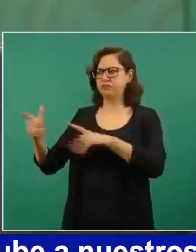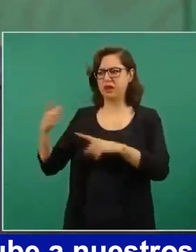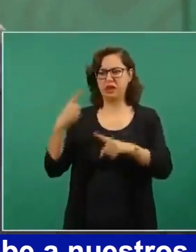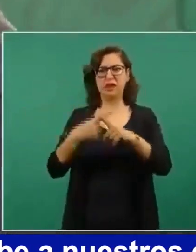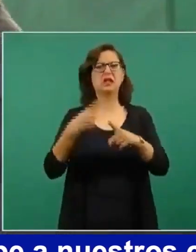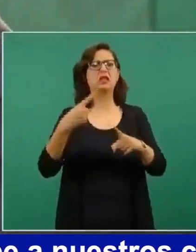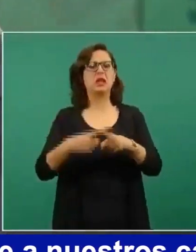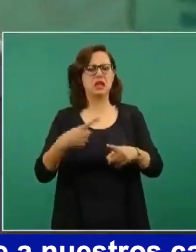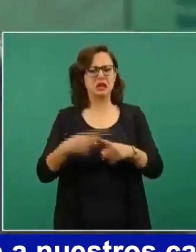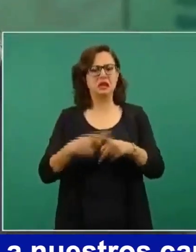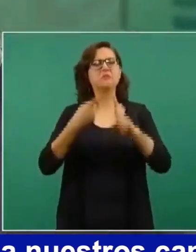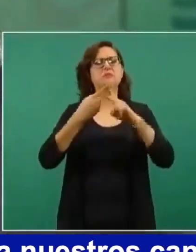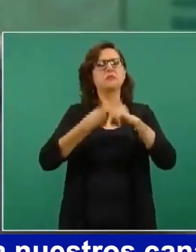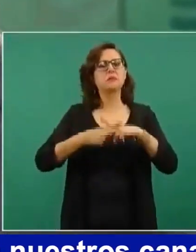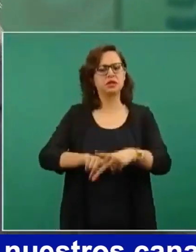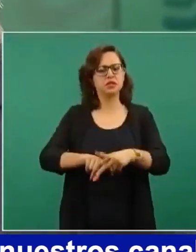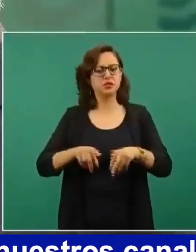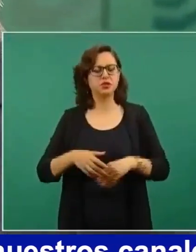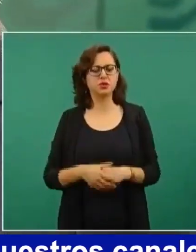ahora,